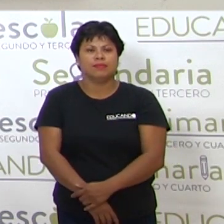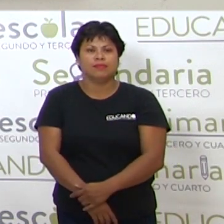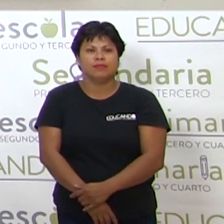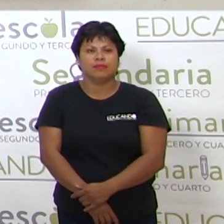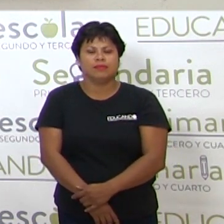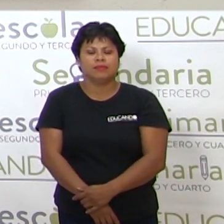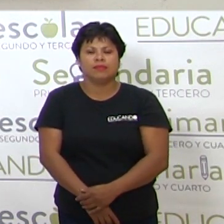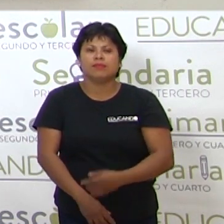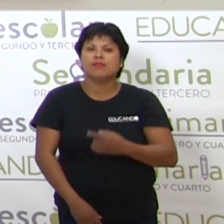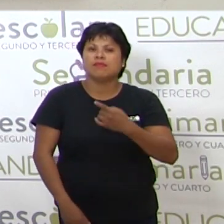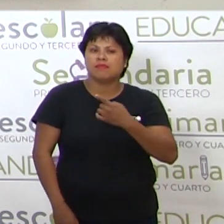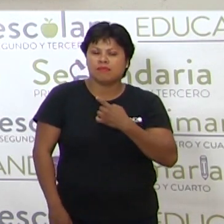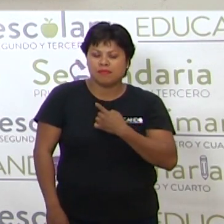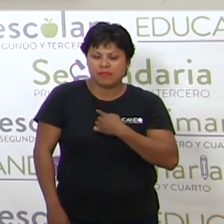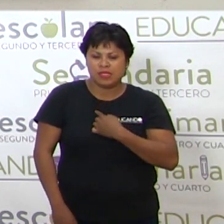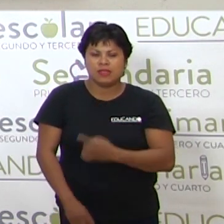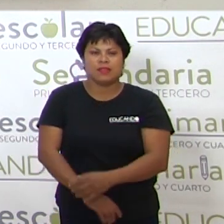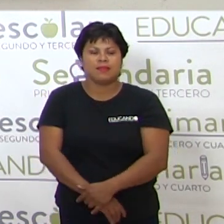me